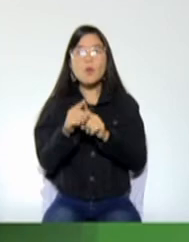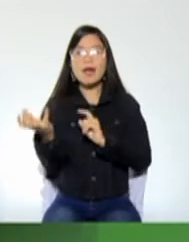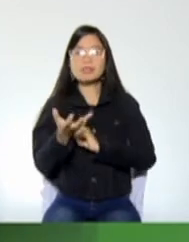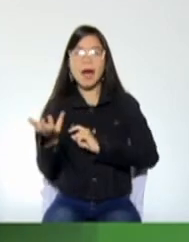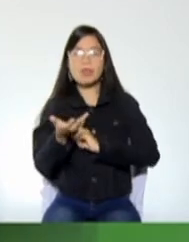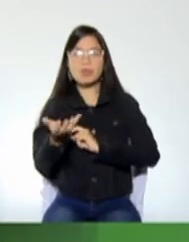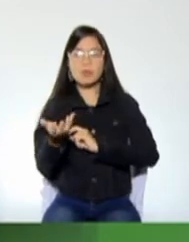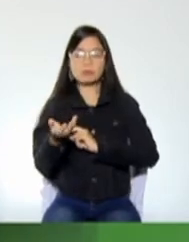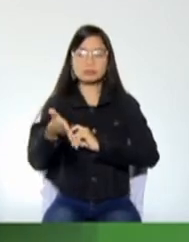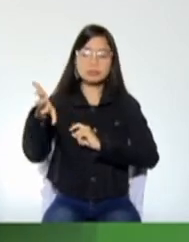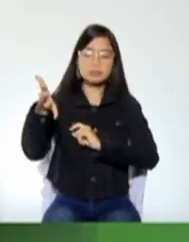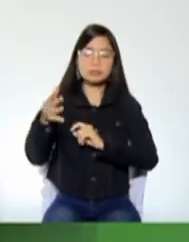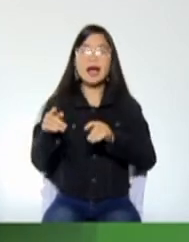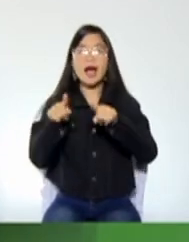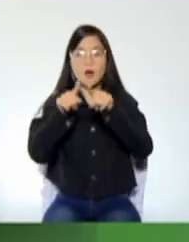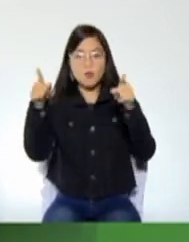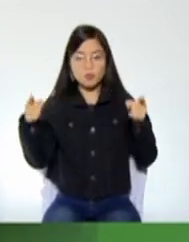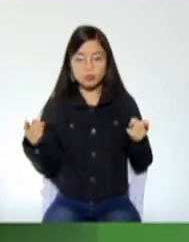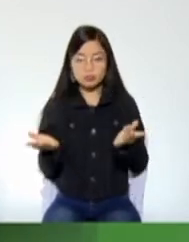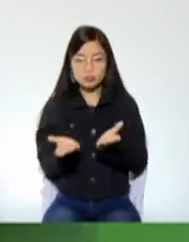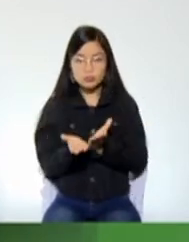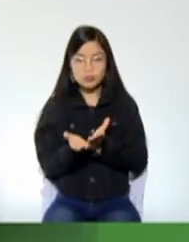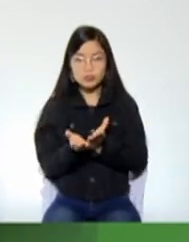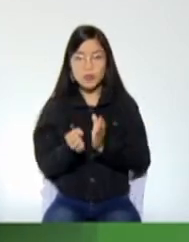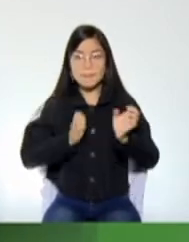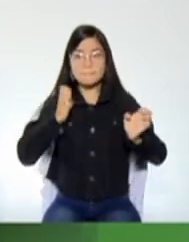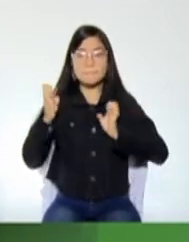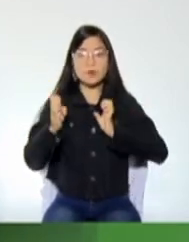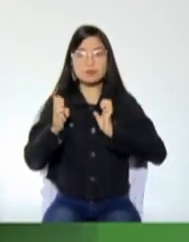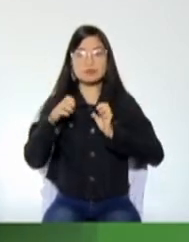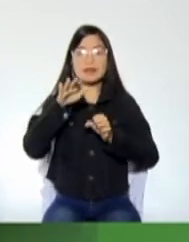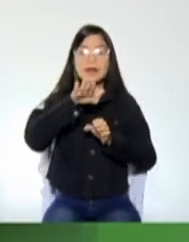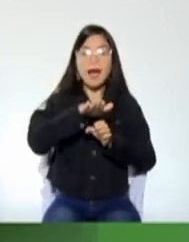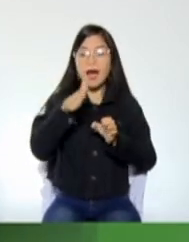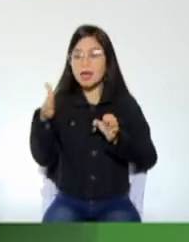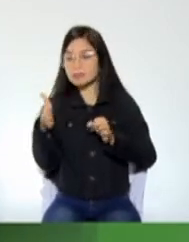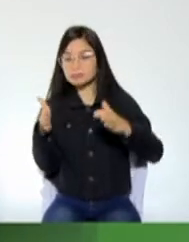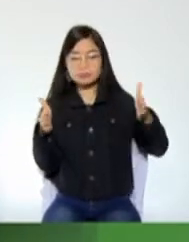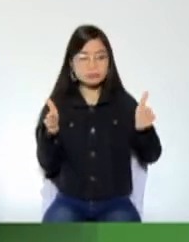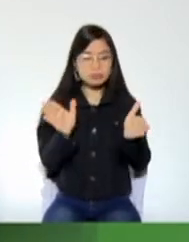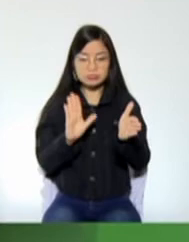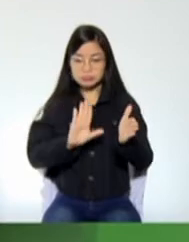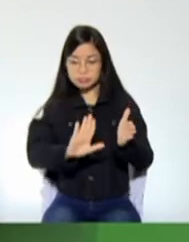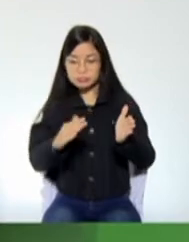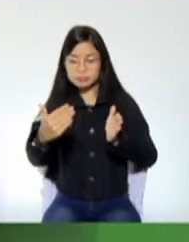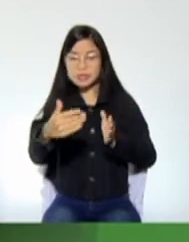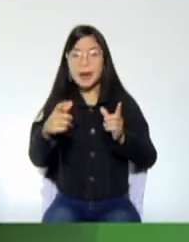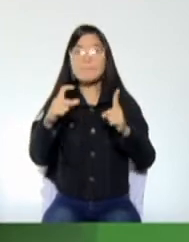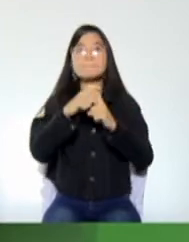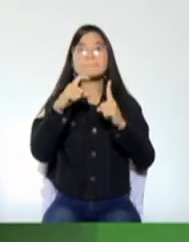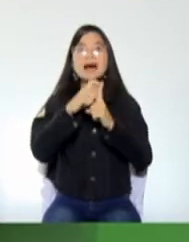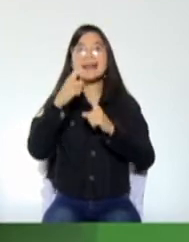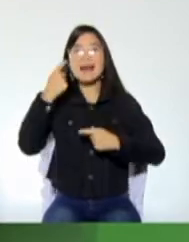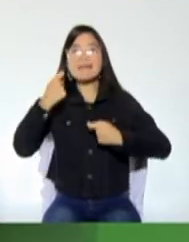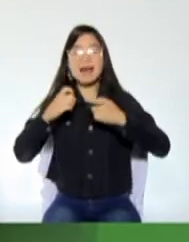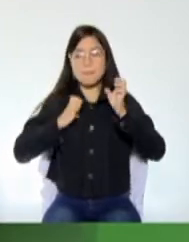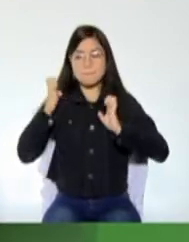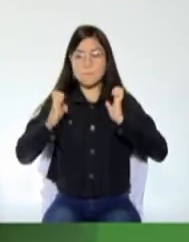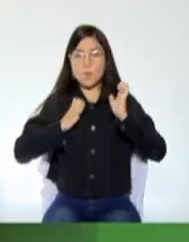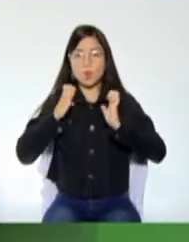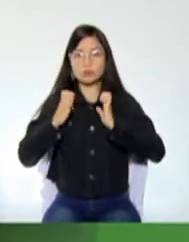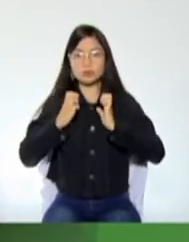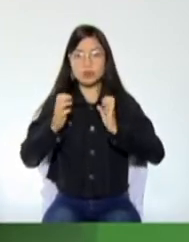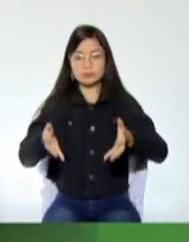cada cara van a colocar una palabra de alguna emoción y donde caiga, usted la va a